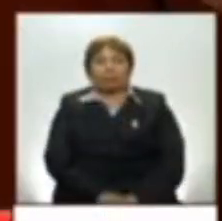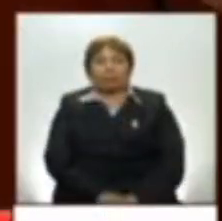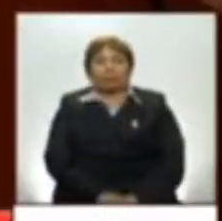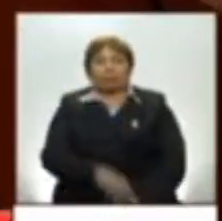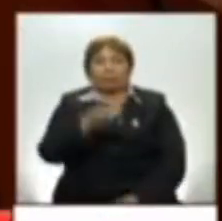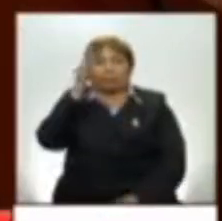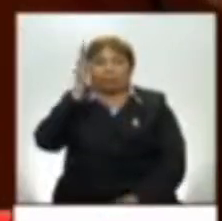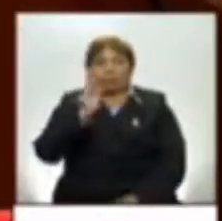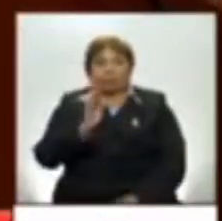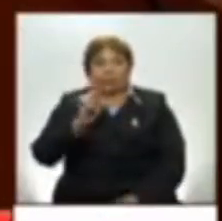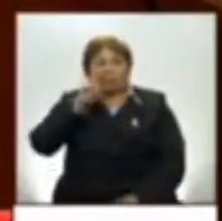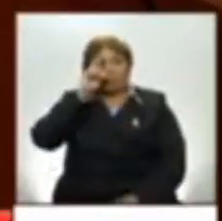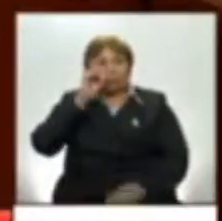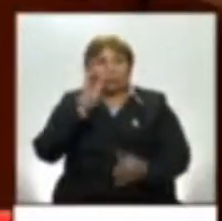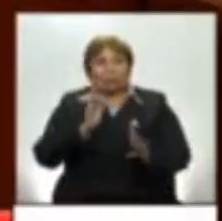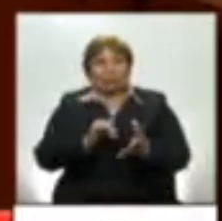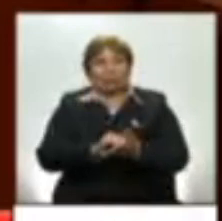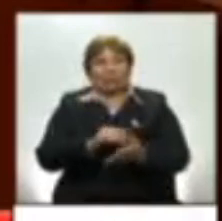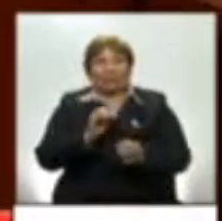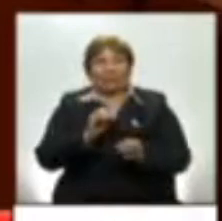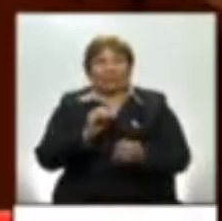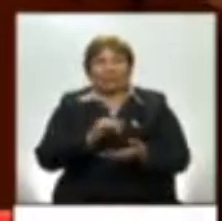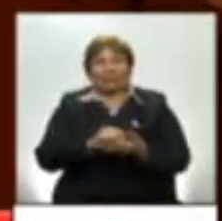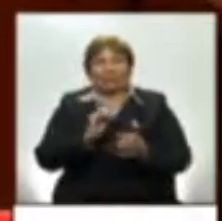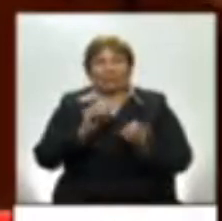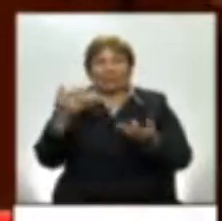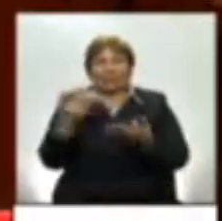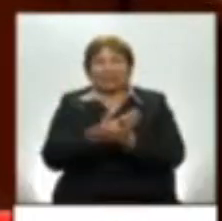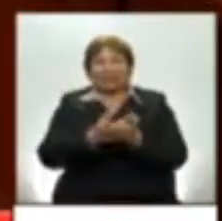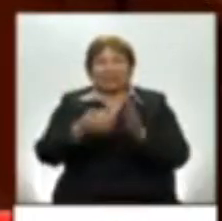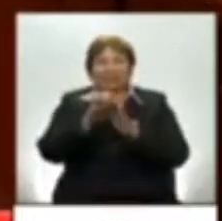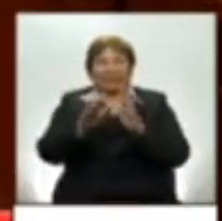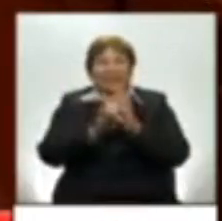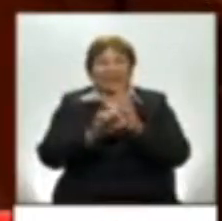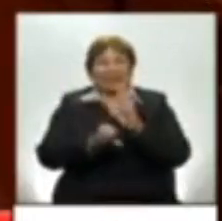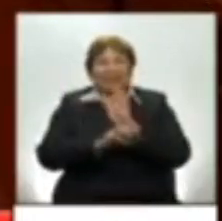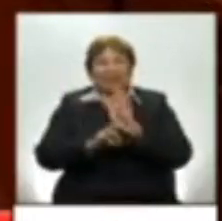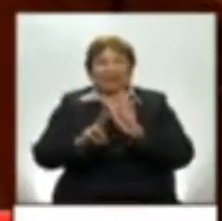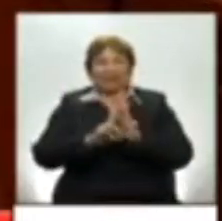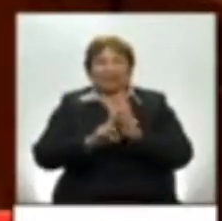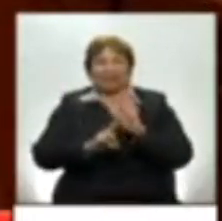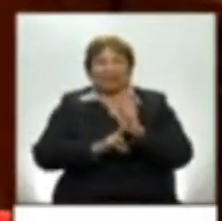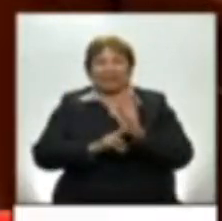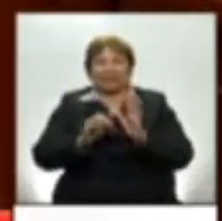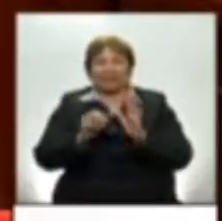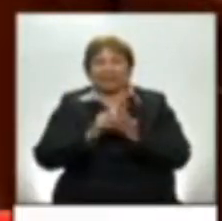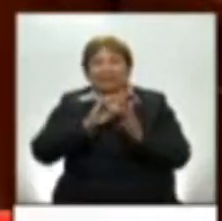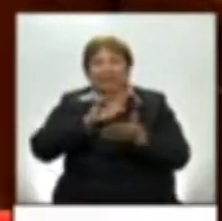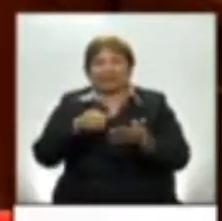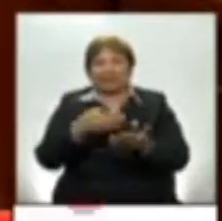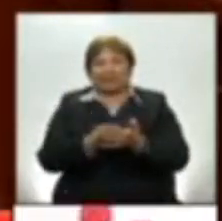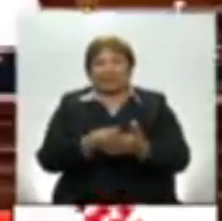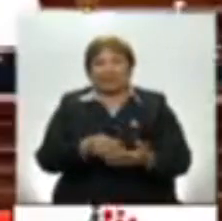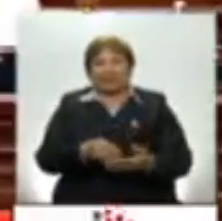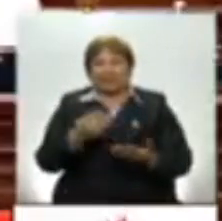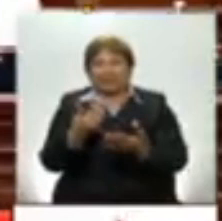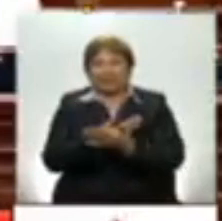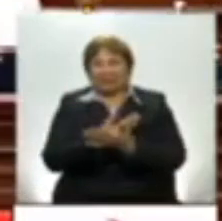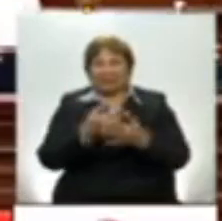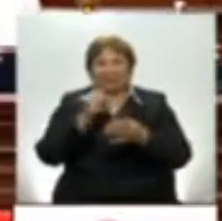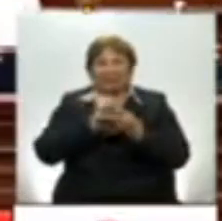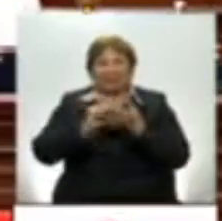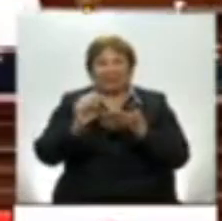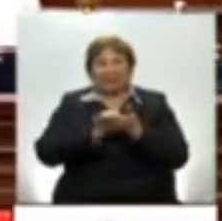Por Dios, por la patria grande, por una nueva constitución emanada del pueblo y sobre todo por un nuevo